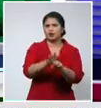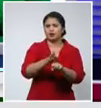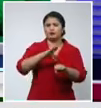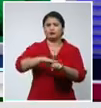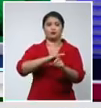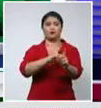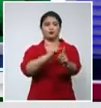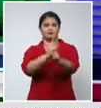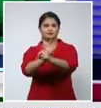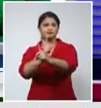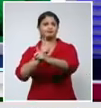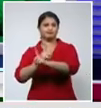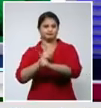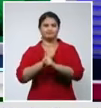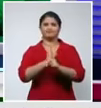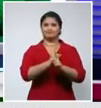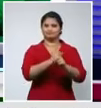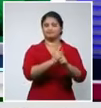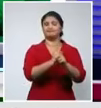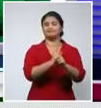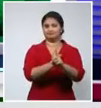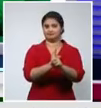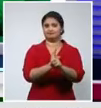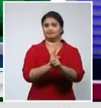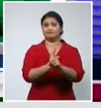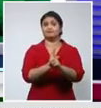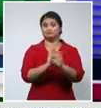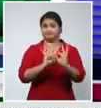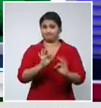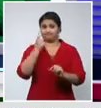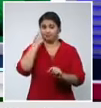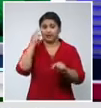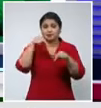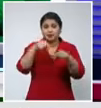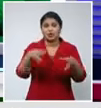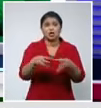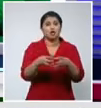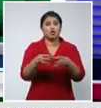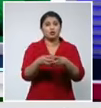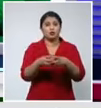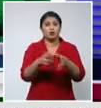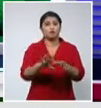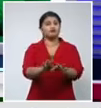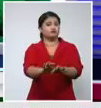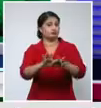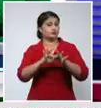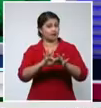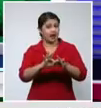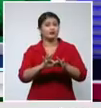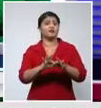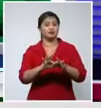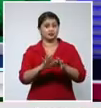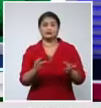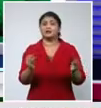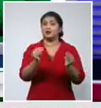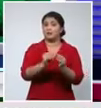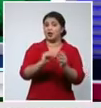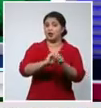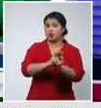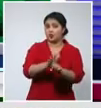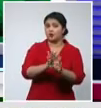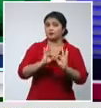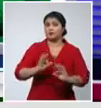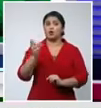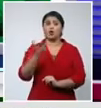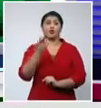Y entonces ahí tenemos el grupo de riesgo mayor. Y lamentablemente los tres fallecidos